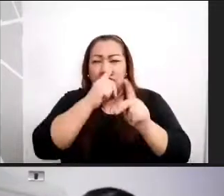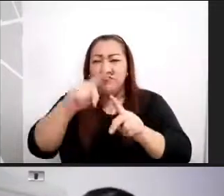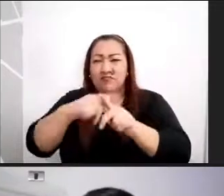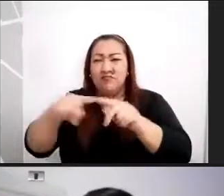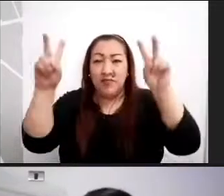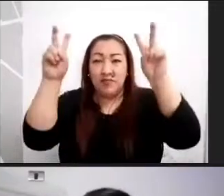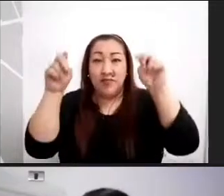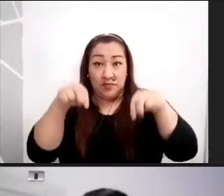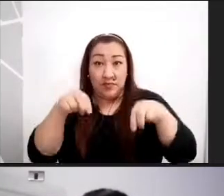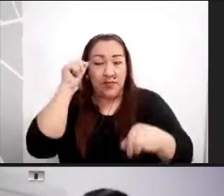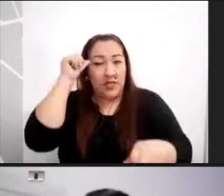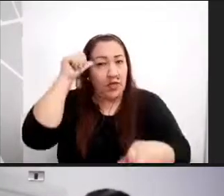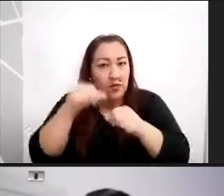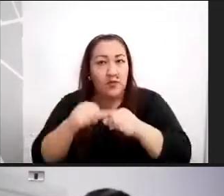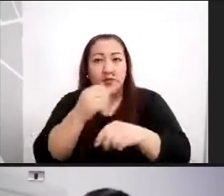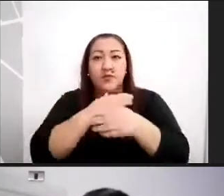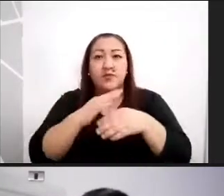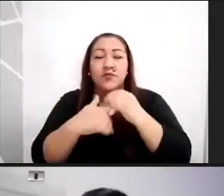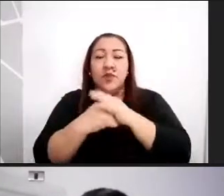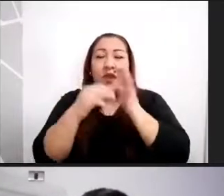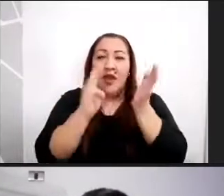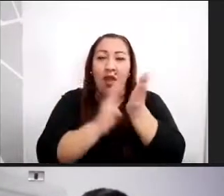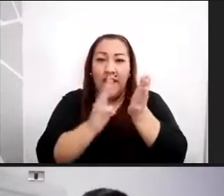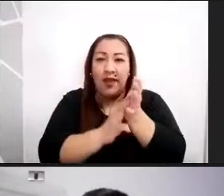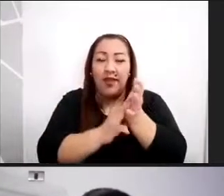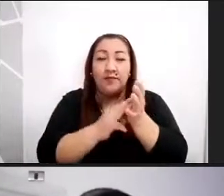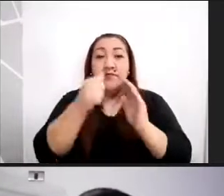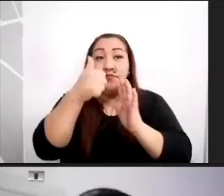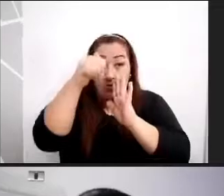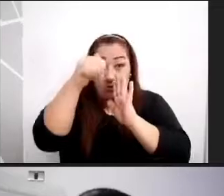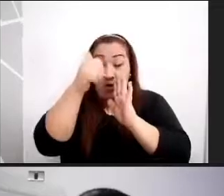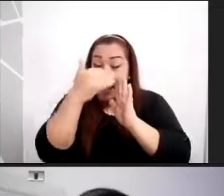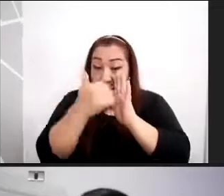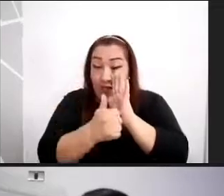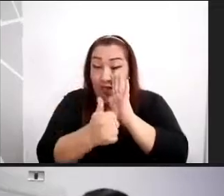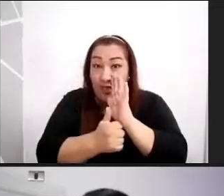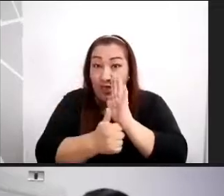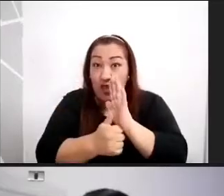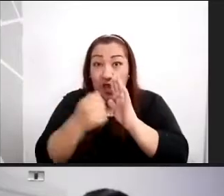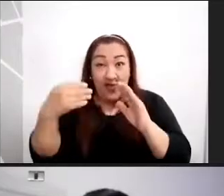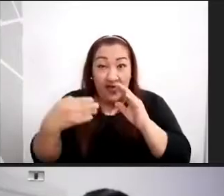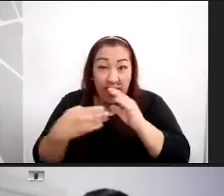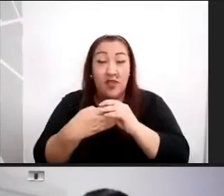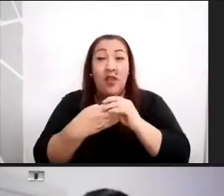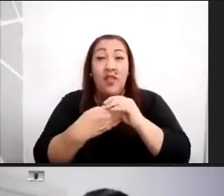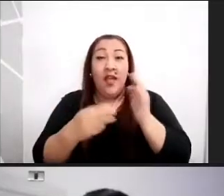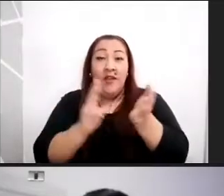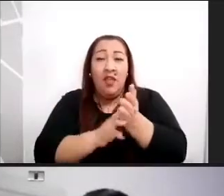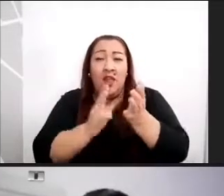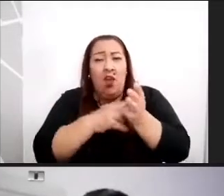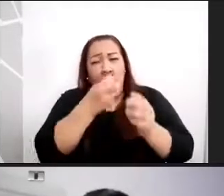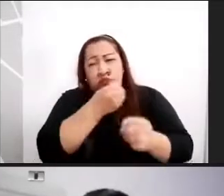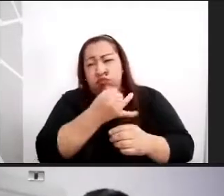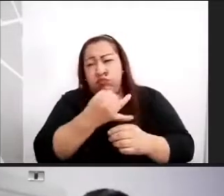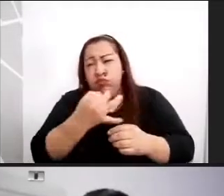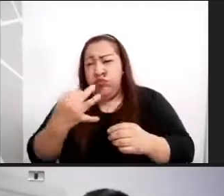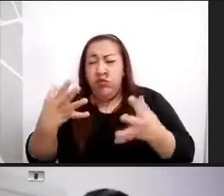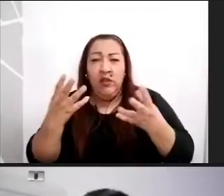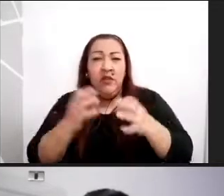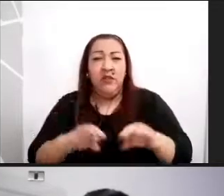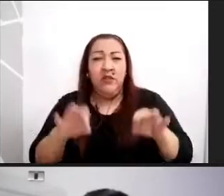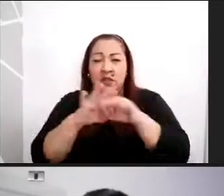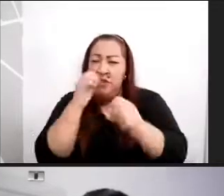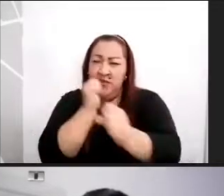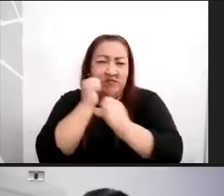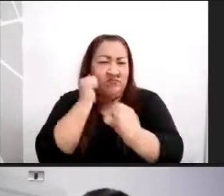temas. Recordemos que las agendas de las Defensorías del Pueblo son muy nutridas, muy actuales, muy intensas y muy